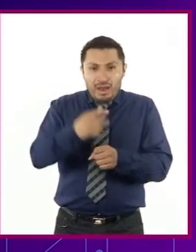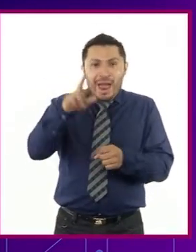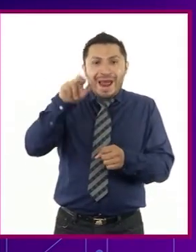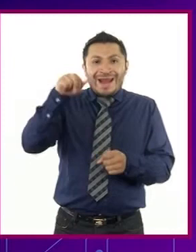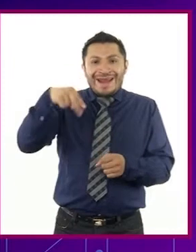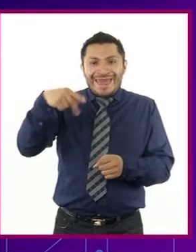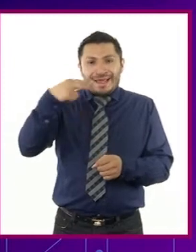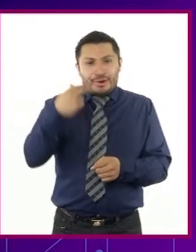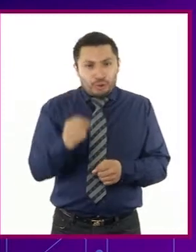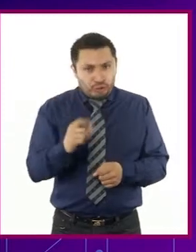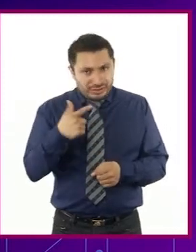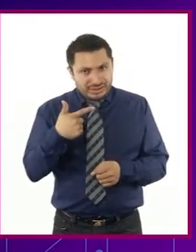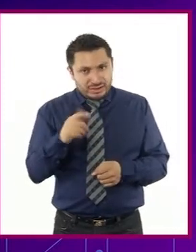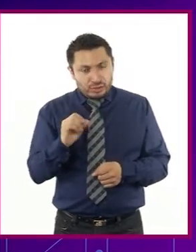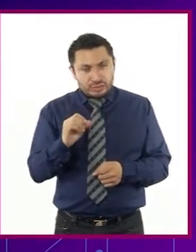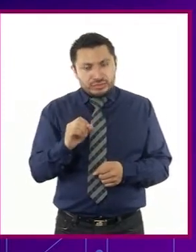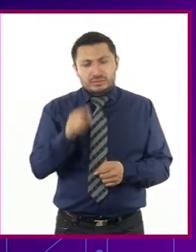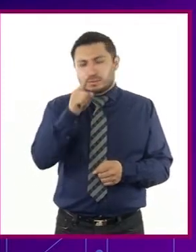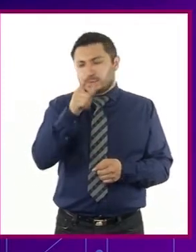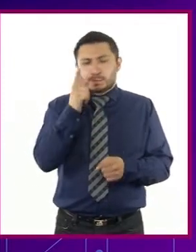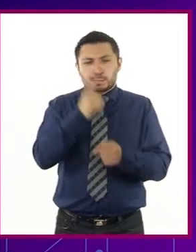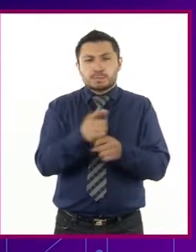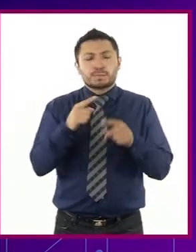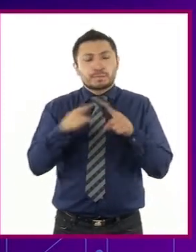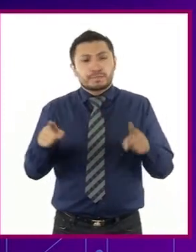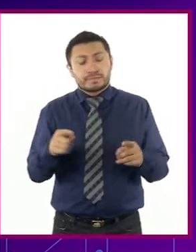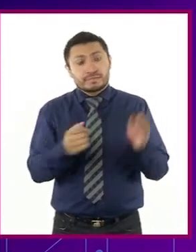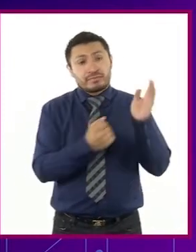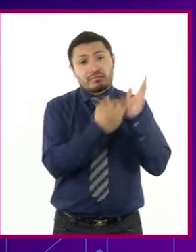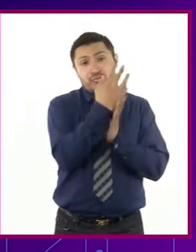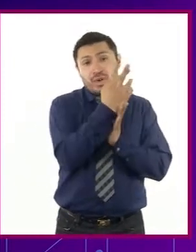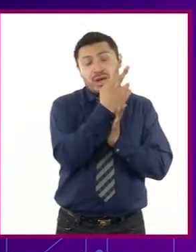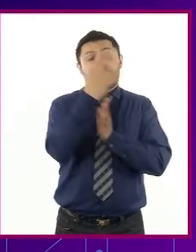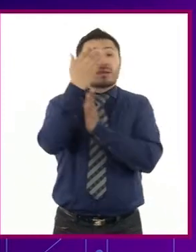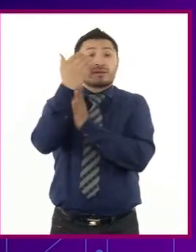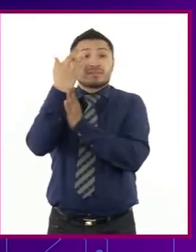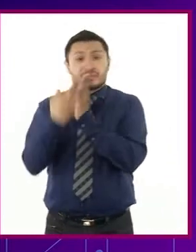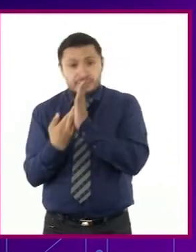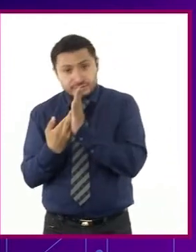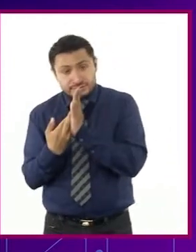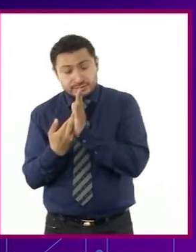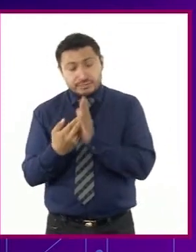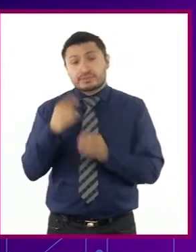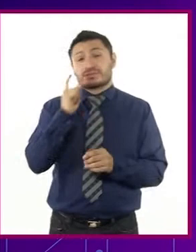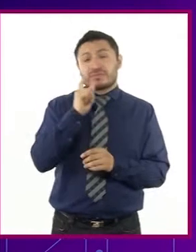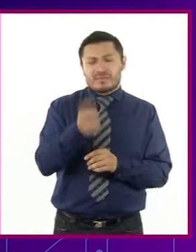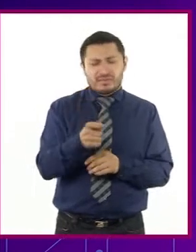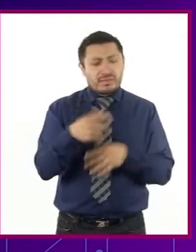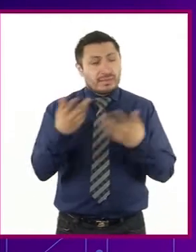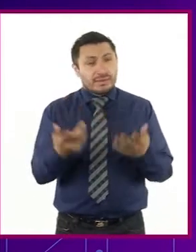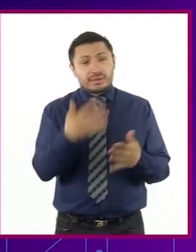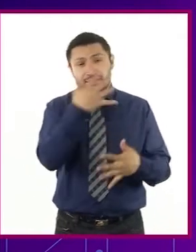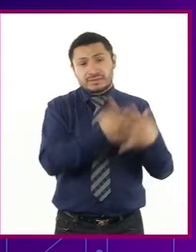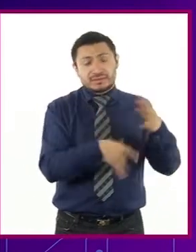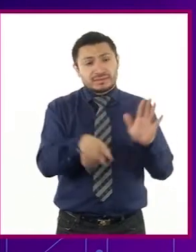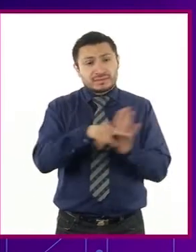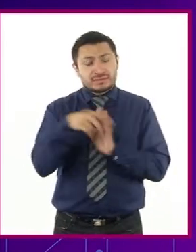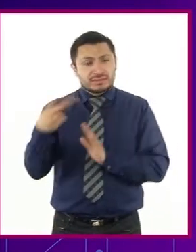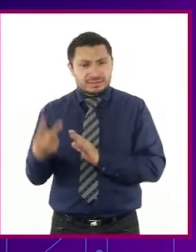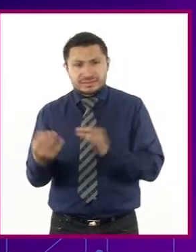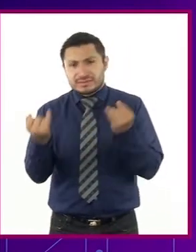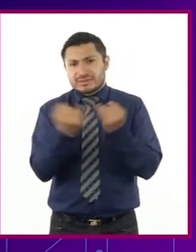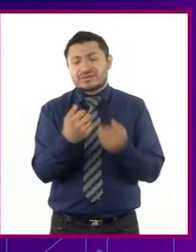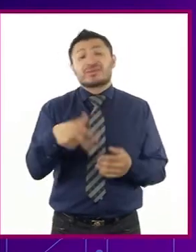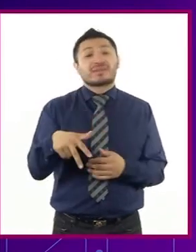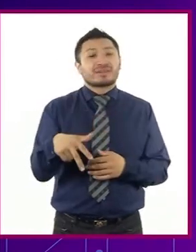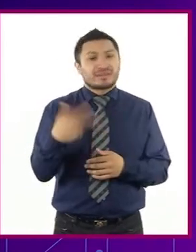solamente deben realizar la diferencia entre el valor máximo y el valor mínimo. Esto es, 15 menos 2 es igual a